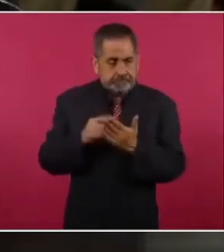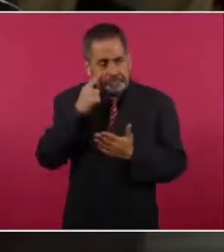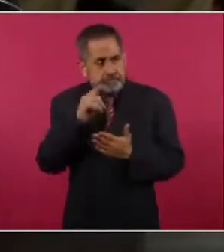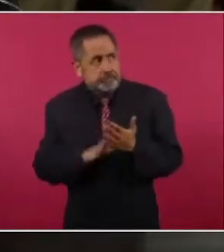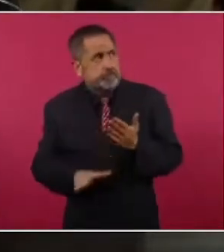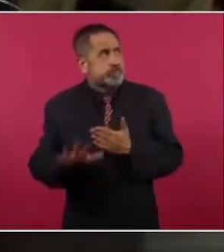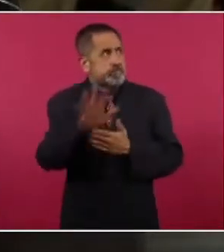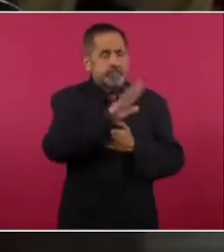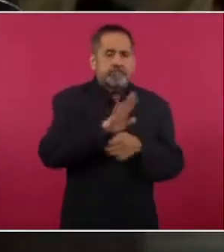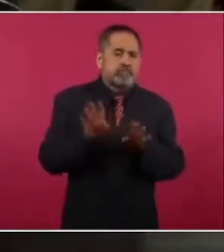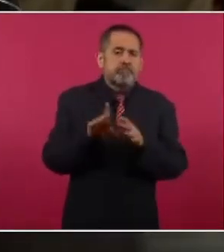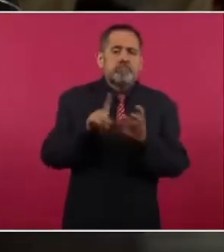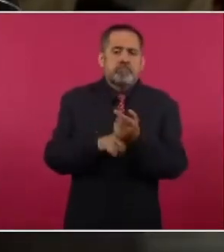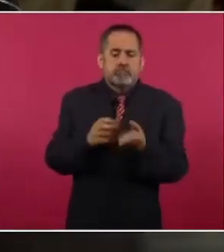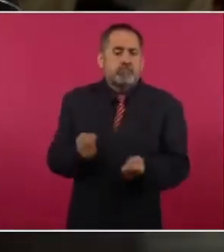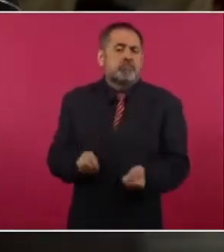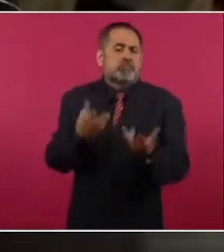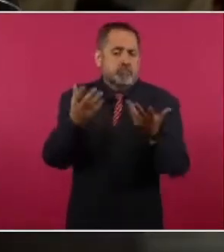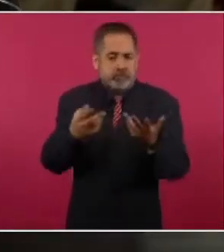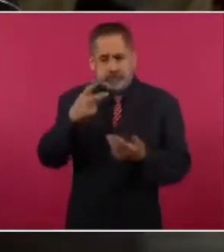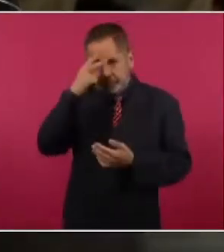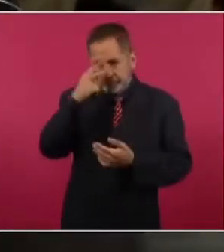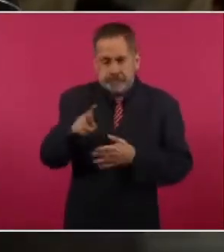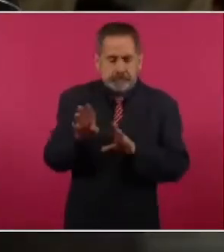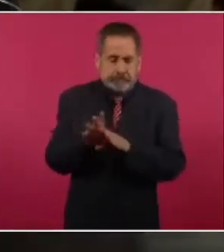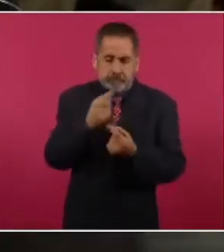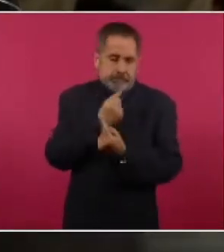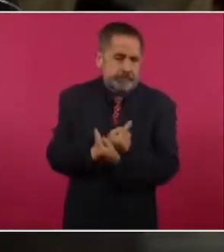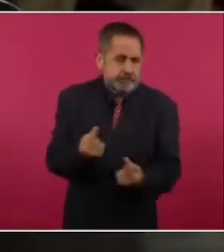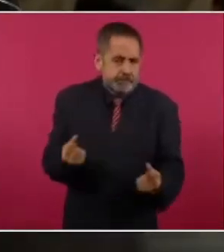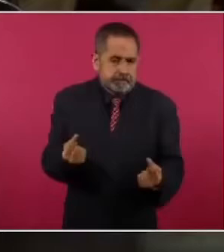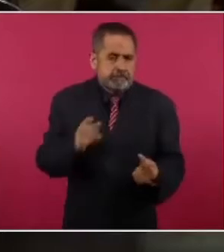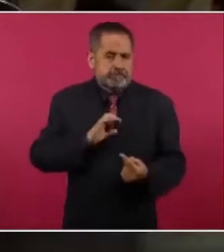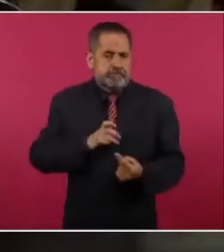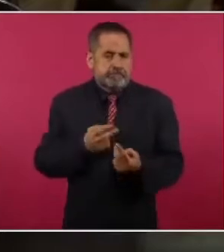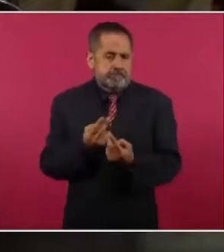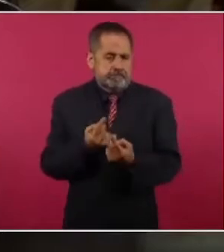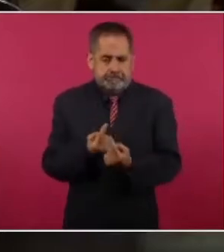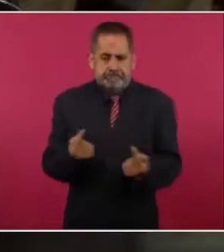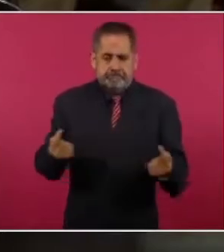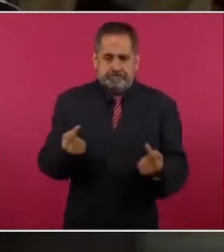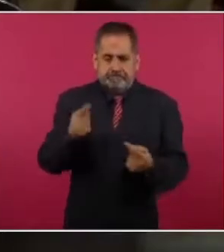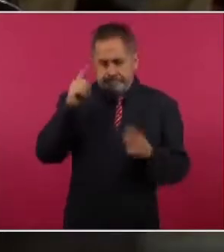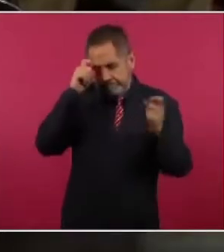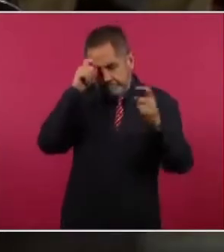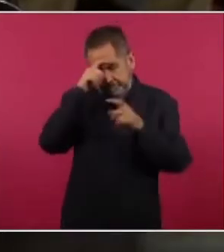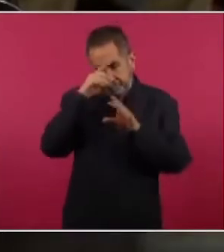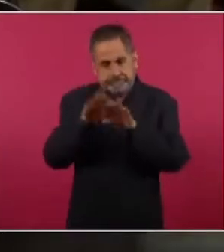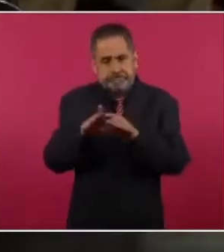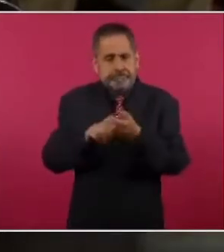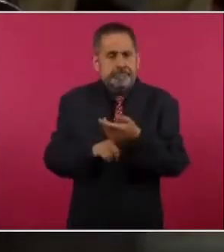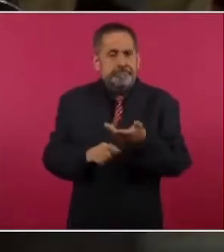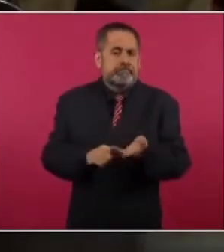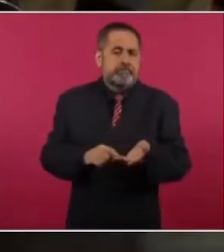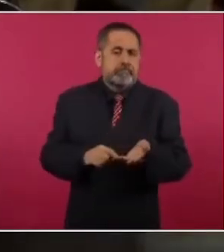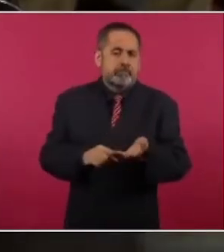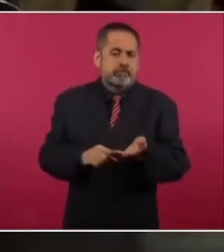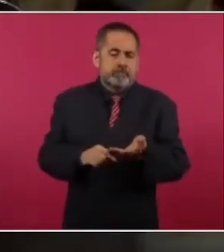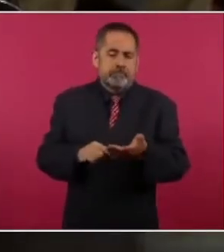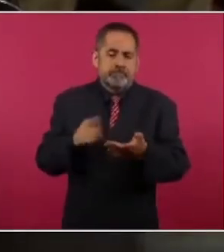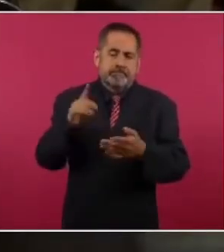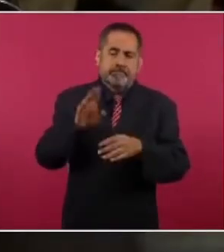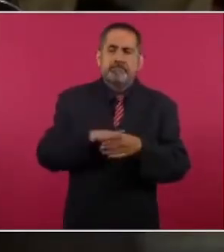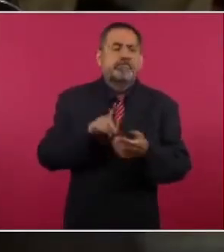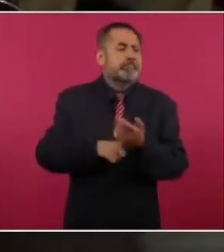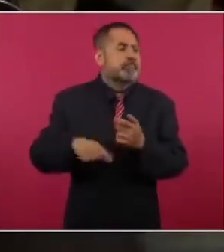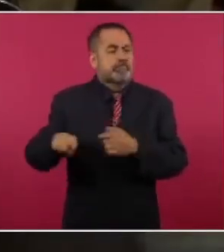general del país de cómo se encuentra México en esta enfermedad tan compleja que deja en la